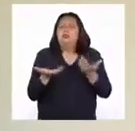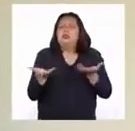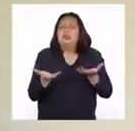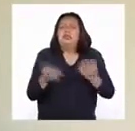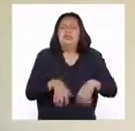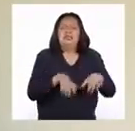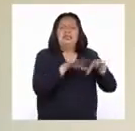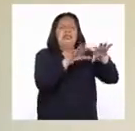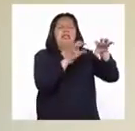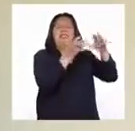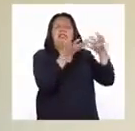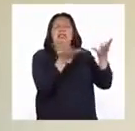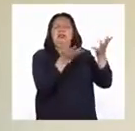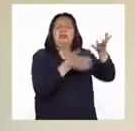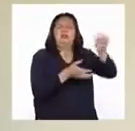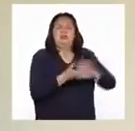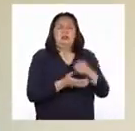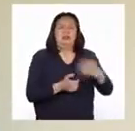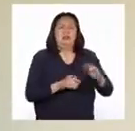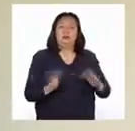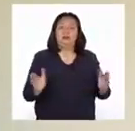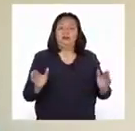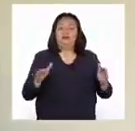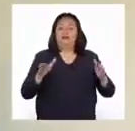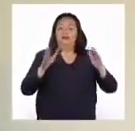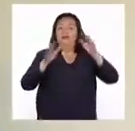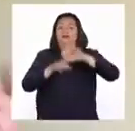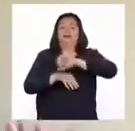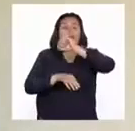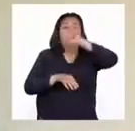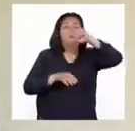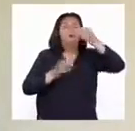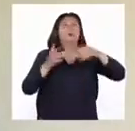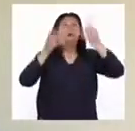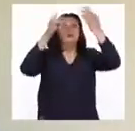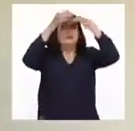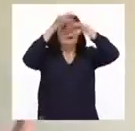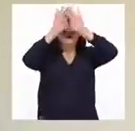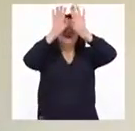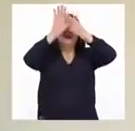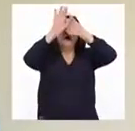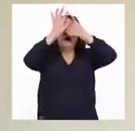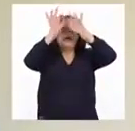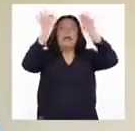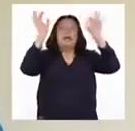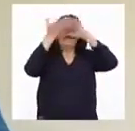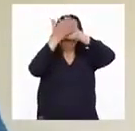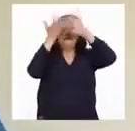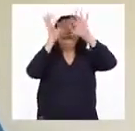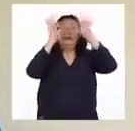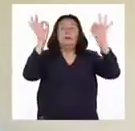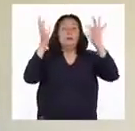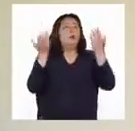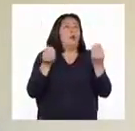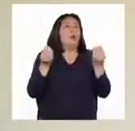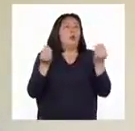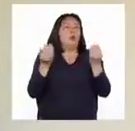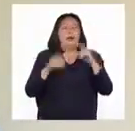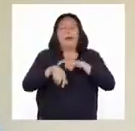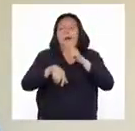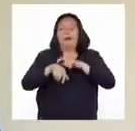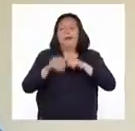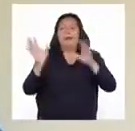heladas suceden en las zonas altoandinas de nuestro país cuando los cielos están totalmente despejados en horas de la noche o la